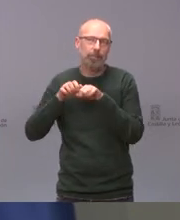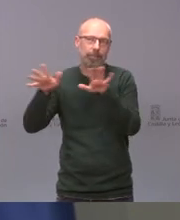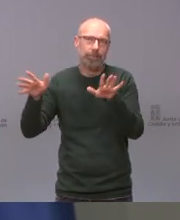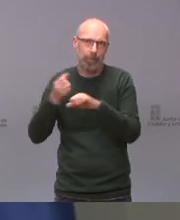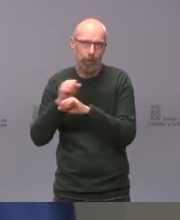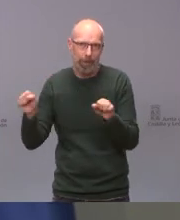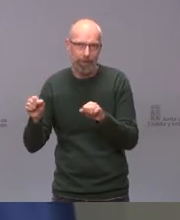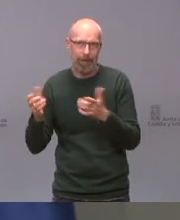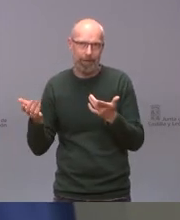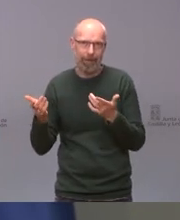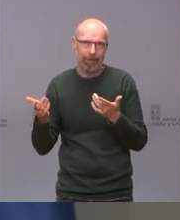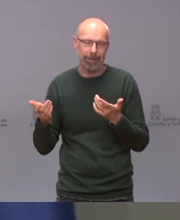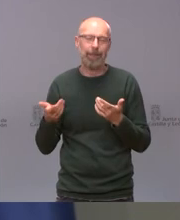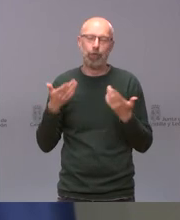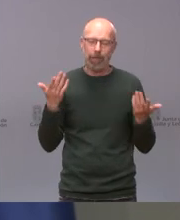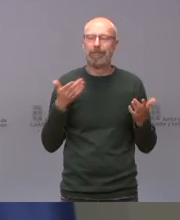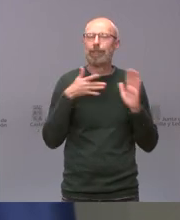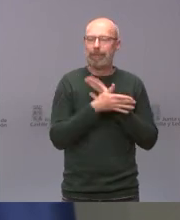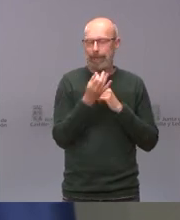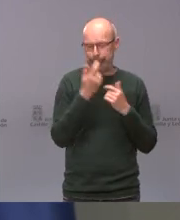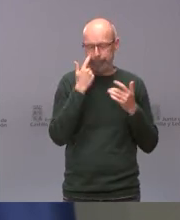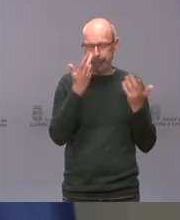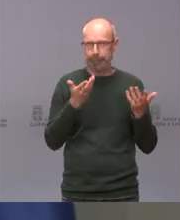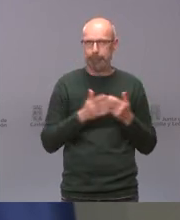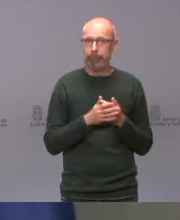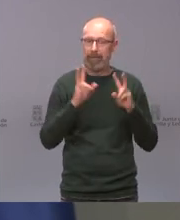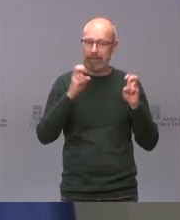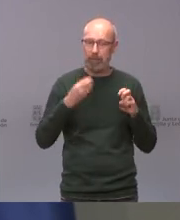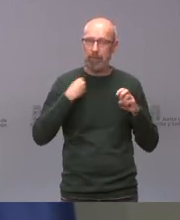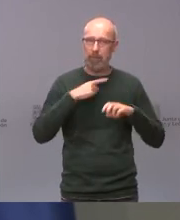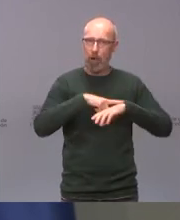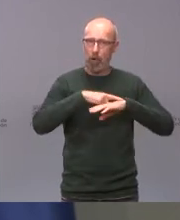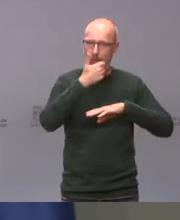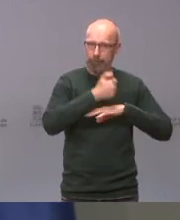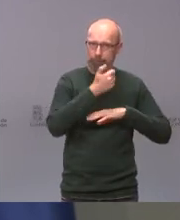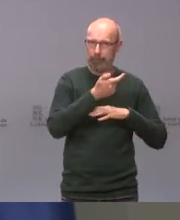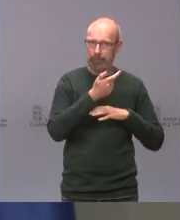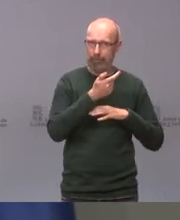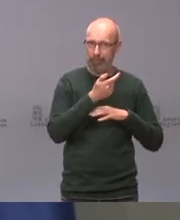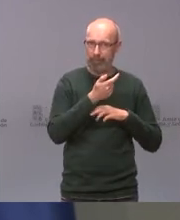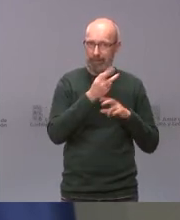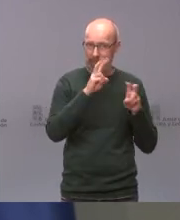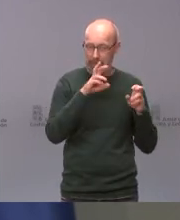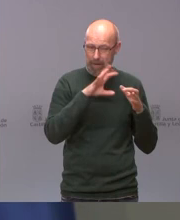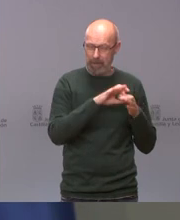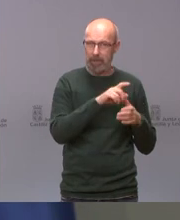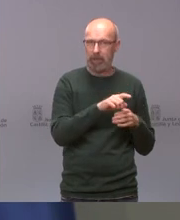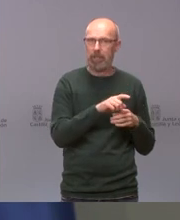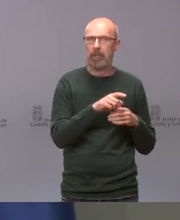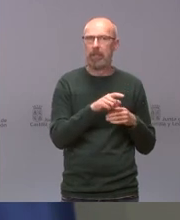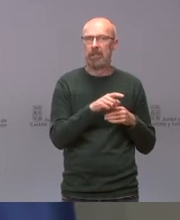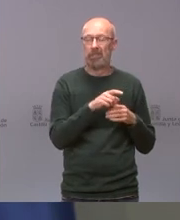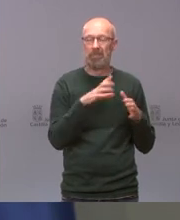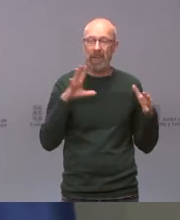Quiero decir, la leyenda negra sobre el toque de queda, pues yo creo que tiene poco que ver.